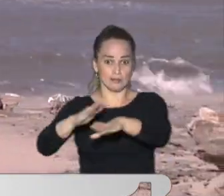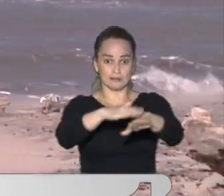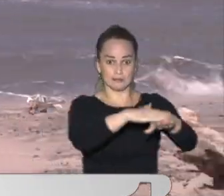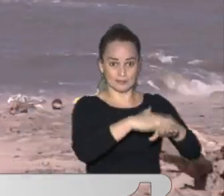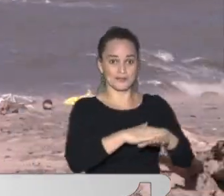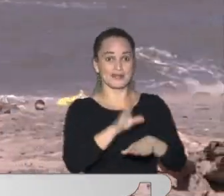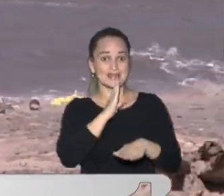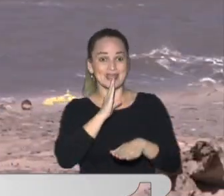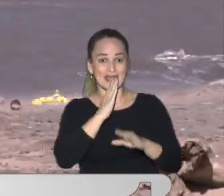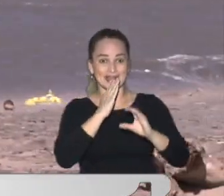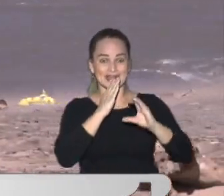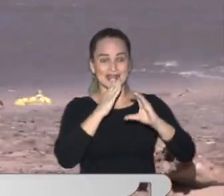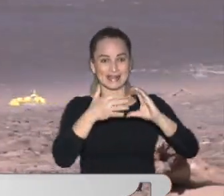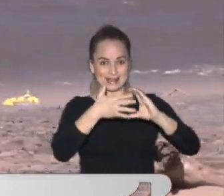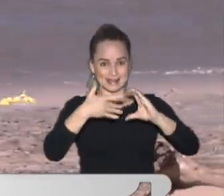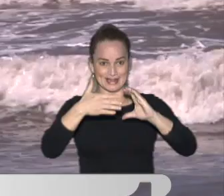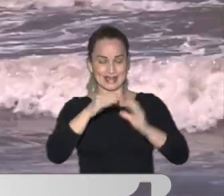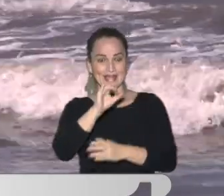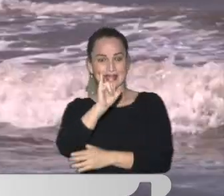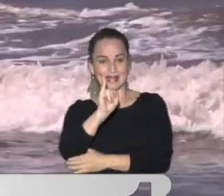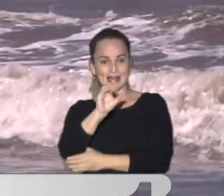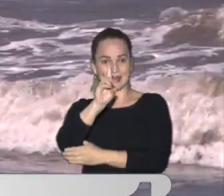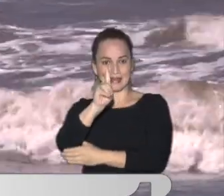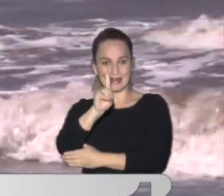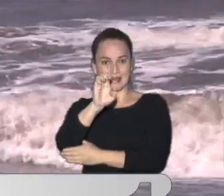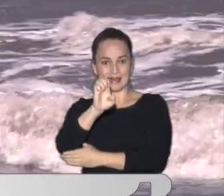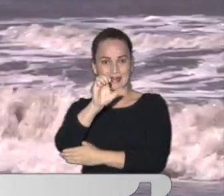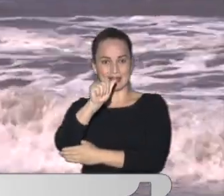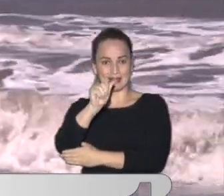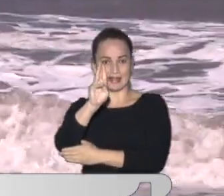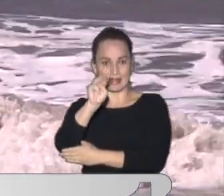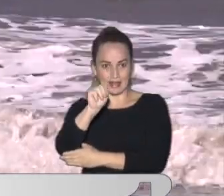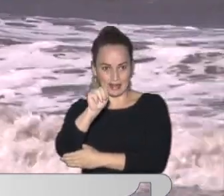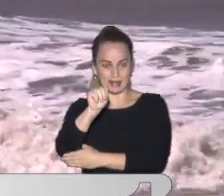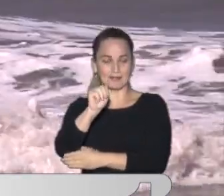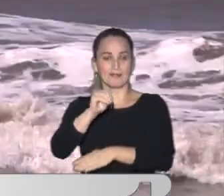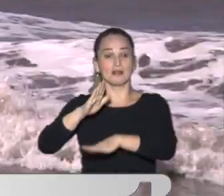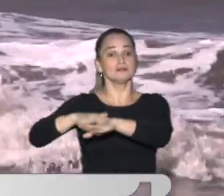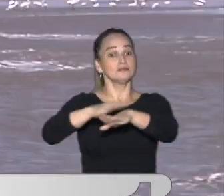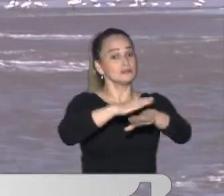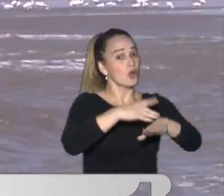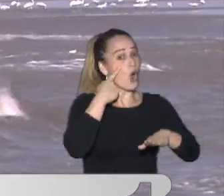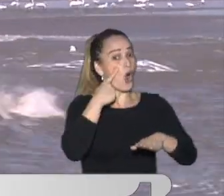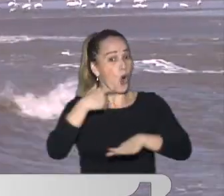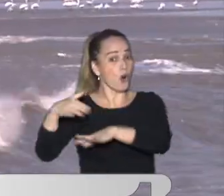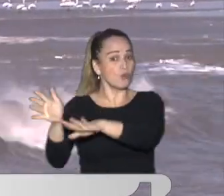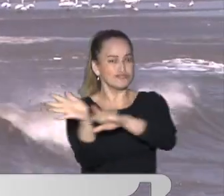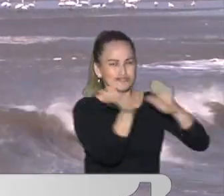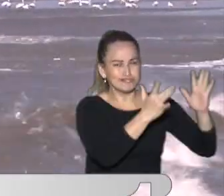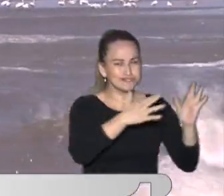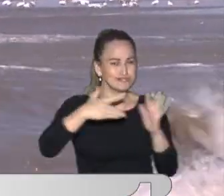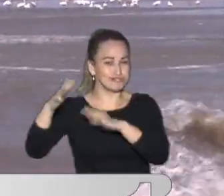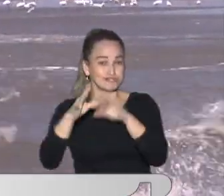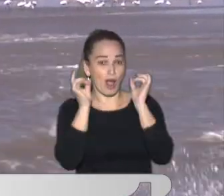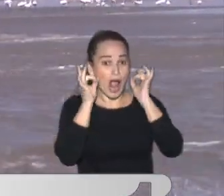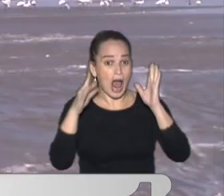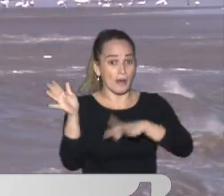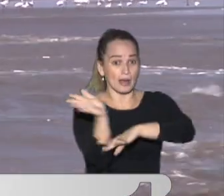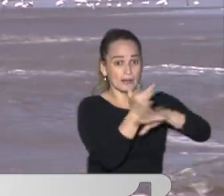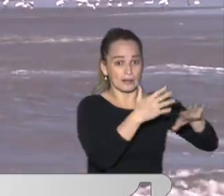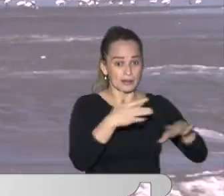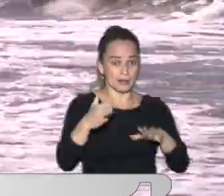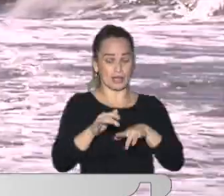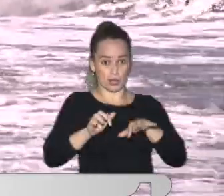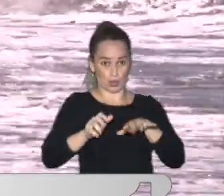por el IDEAN y está siendo atendida por las capitanías de puerto y por las alcaldías locales a través de